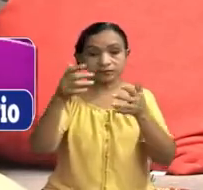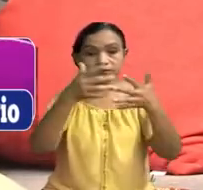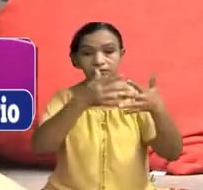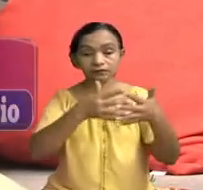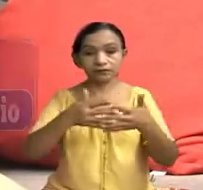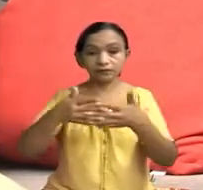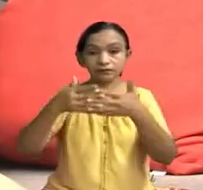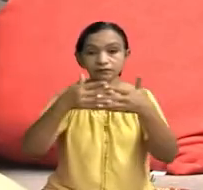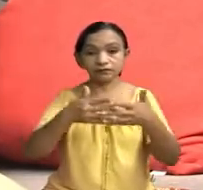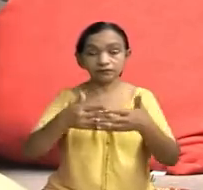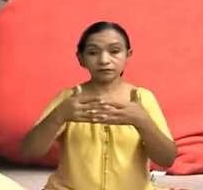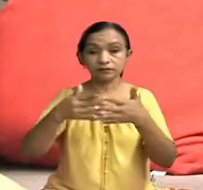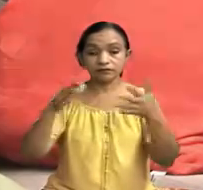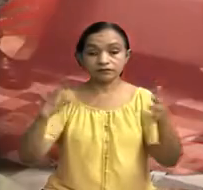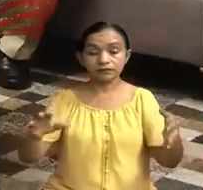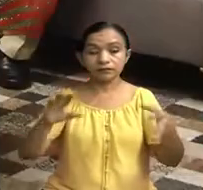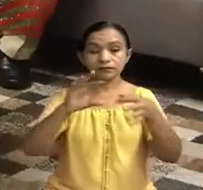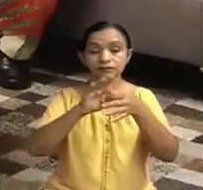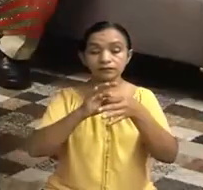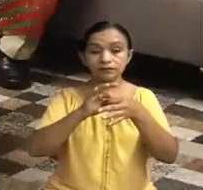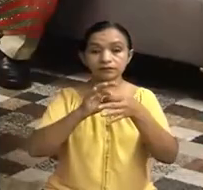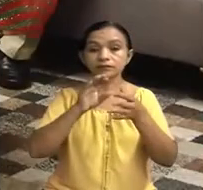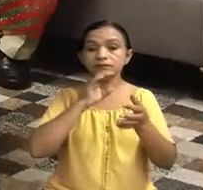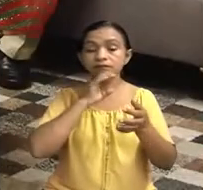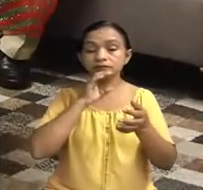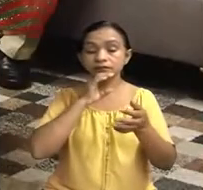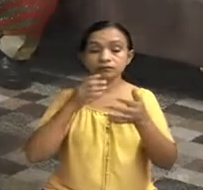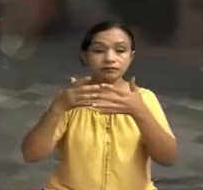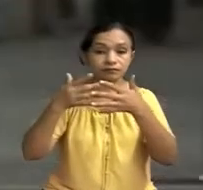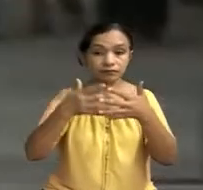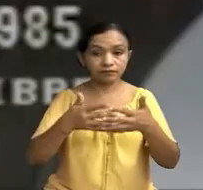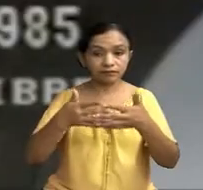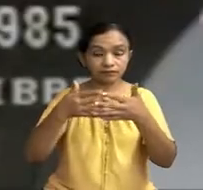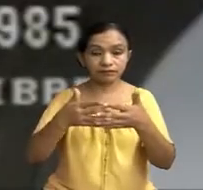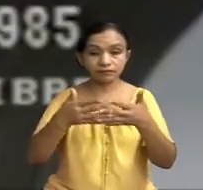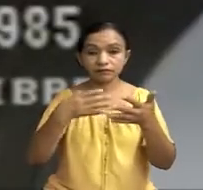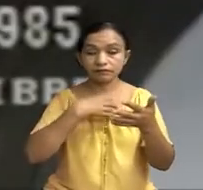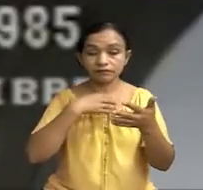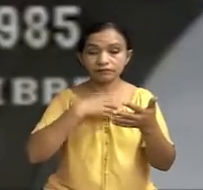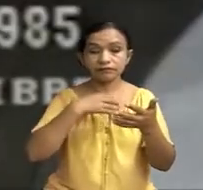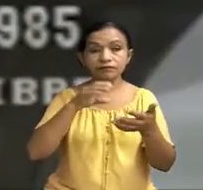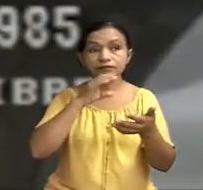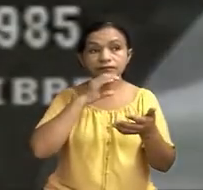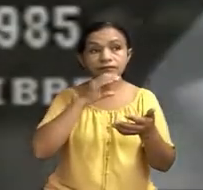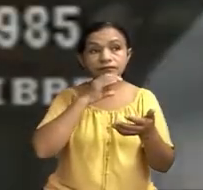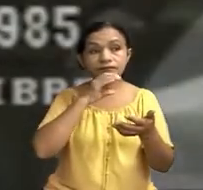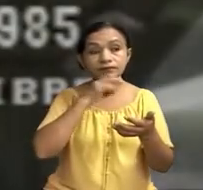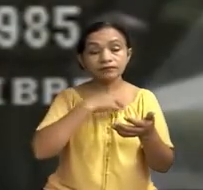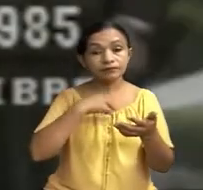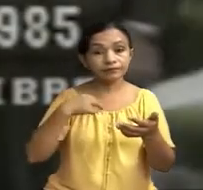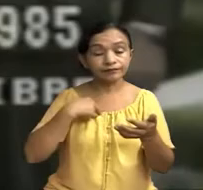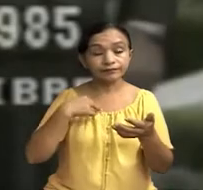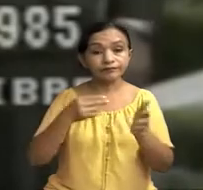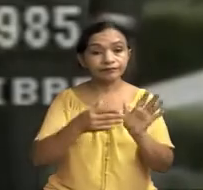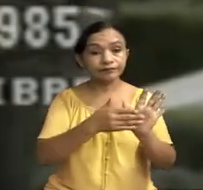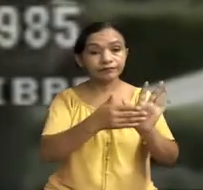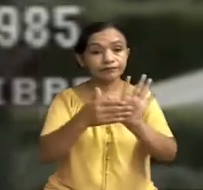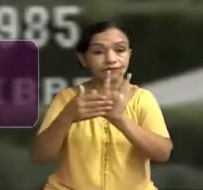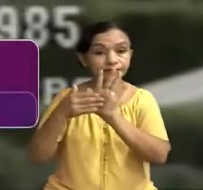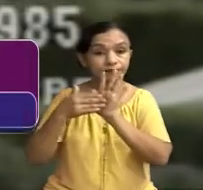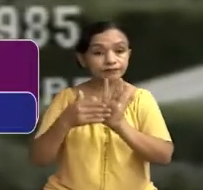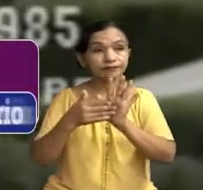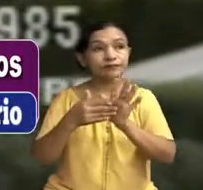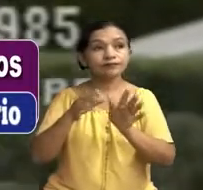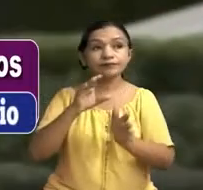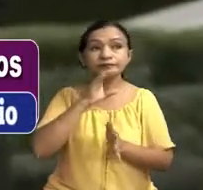digamos, anexar Cuba a Estados Unidos, ¿verdad? Y la lucha patriota de los cubanos, pues ellos impusieron su modelo de dominación